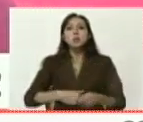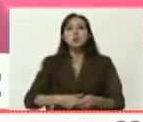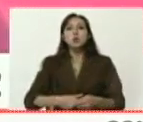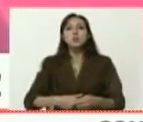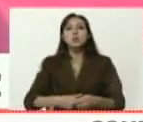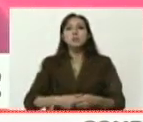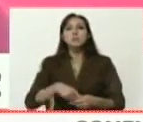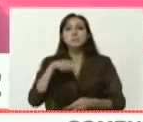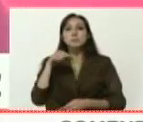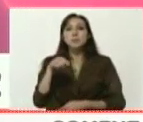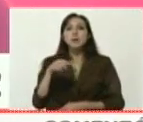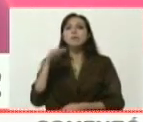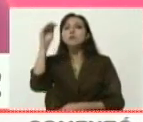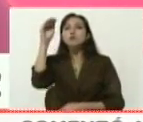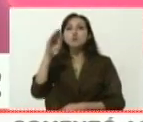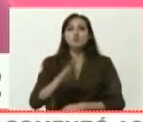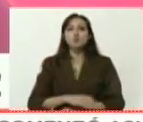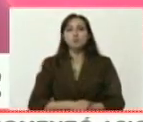nosotros también.